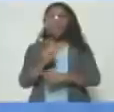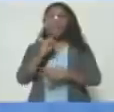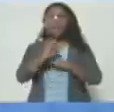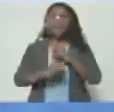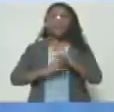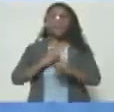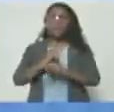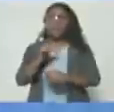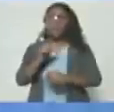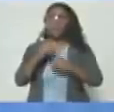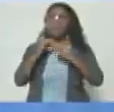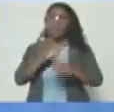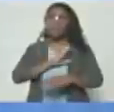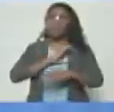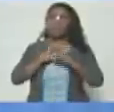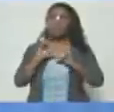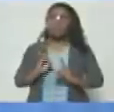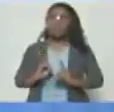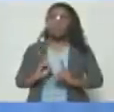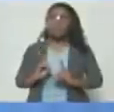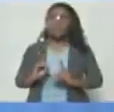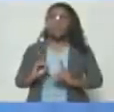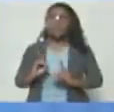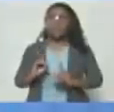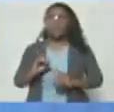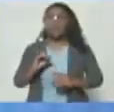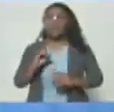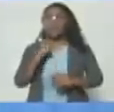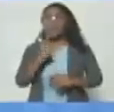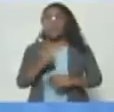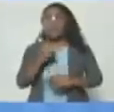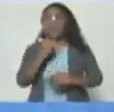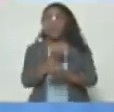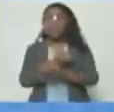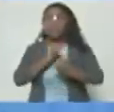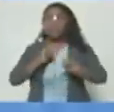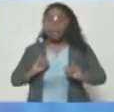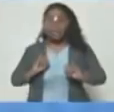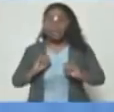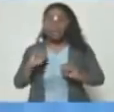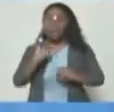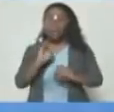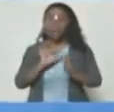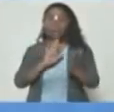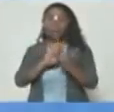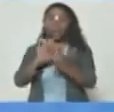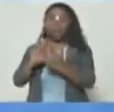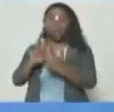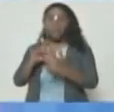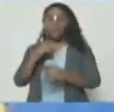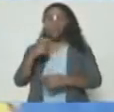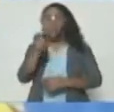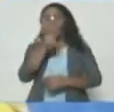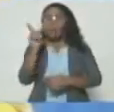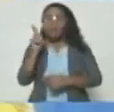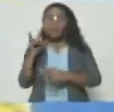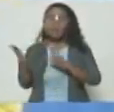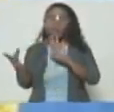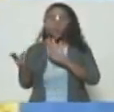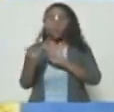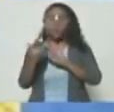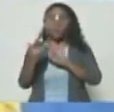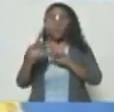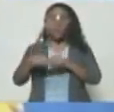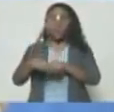digo independencia e interconectividad, que fue lo que buscaron afectar a Venezuela, la